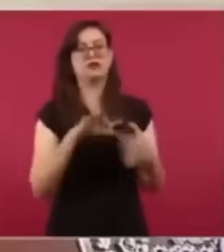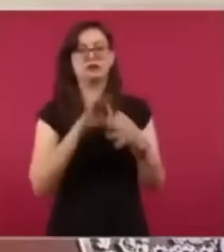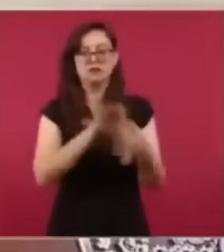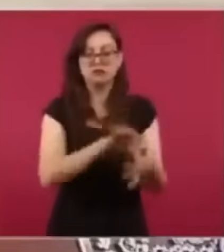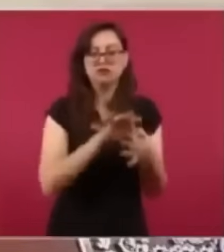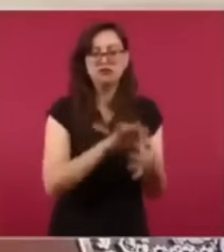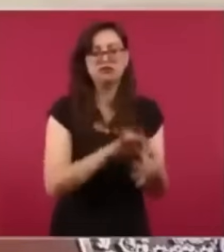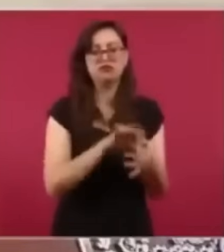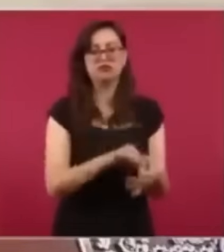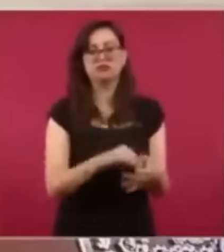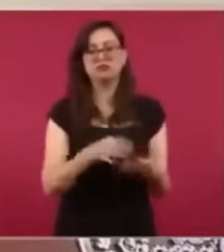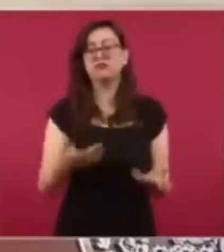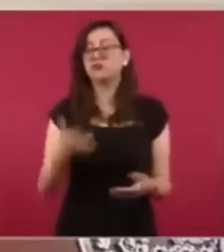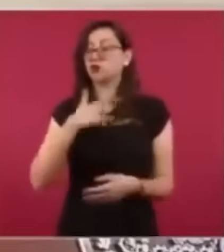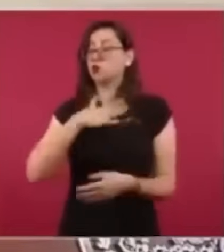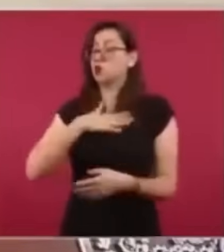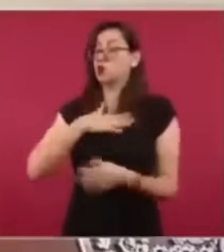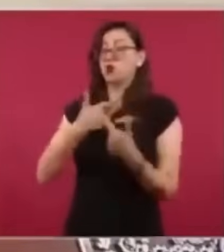y claro que tiene partido,